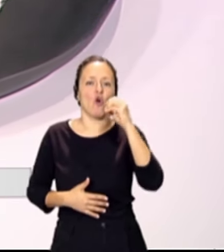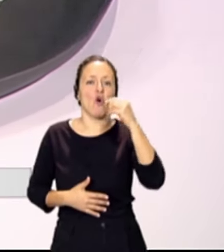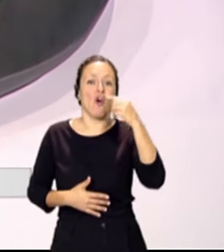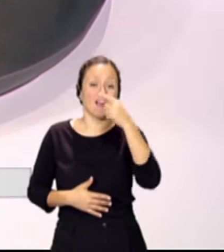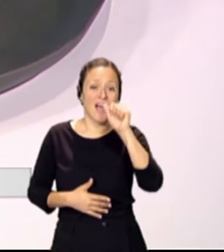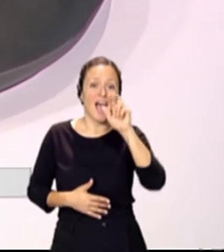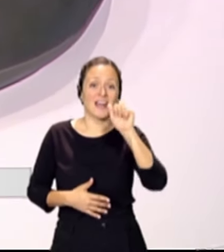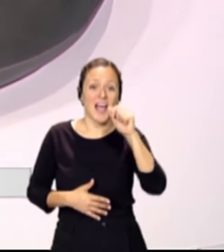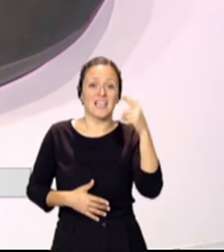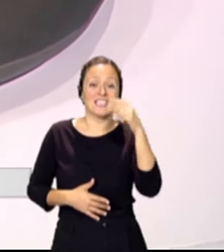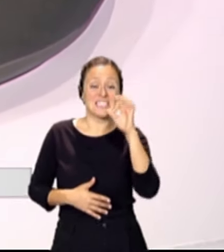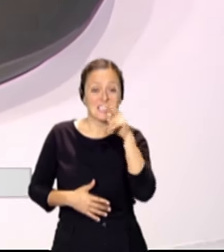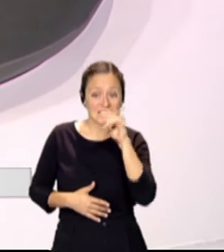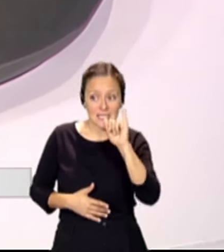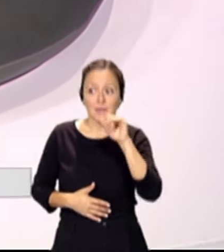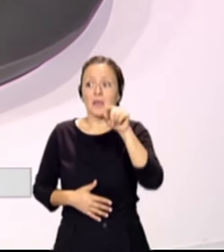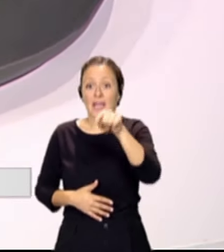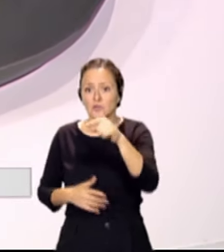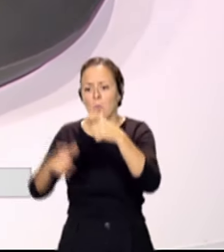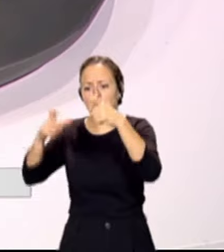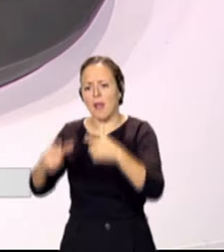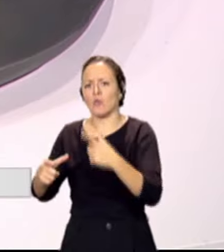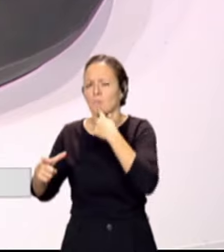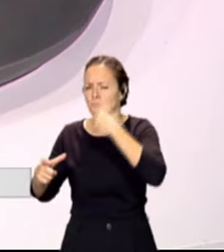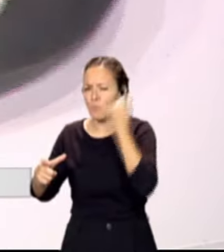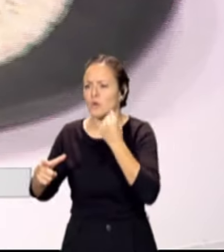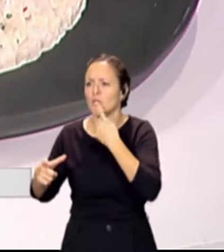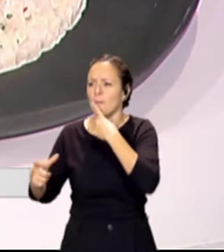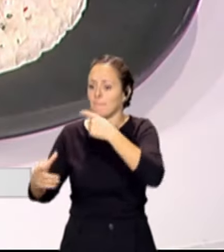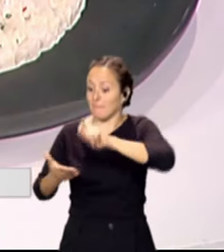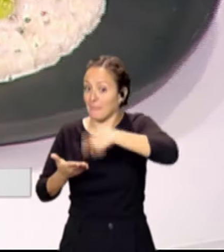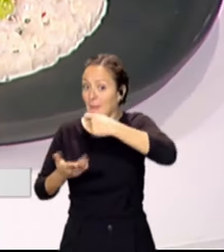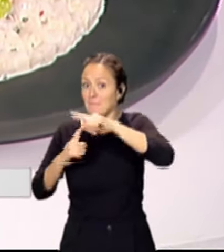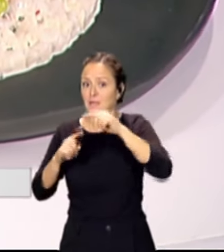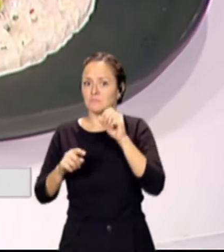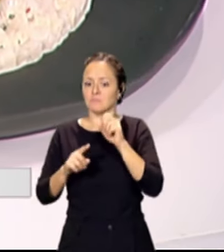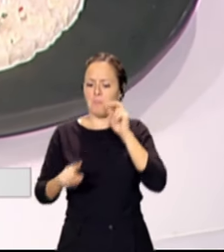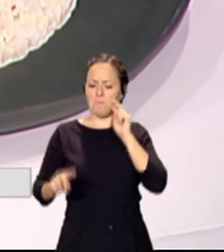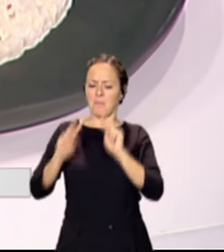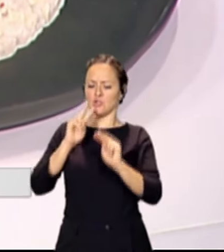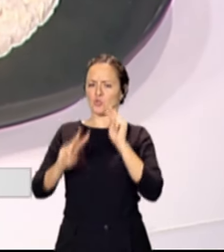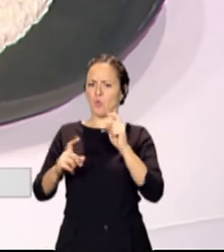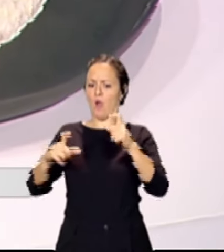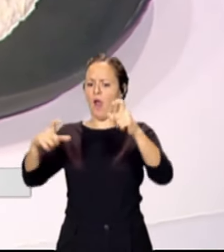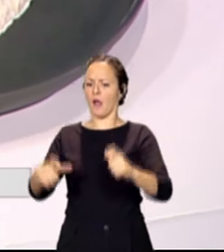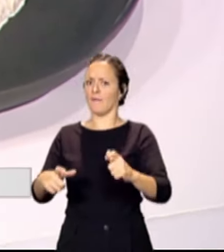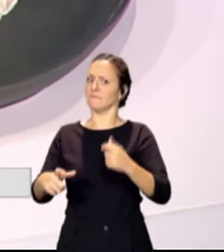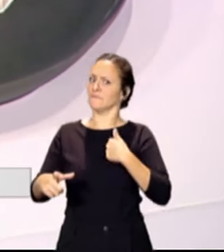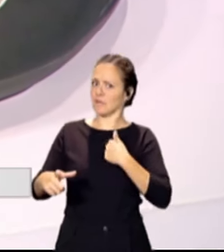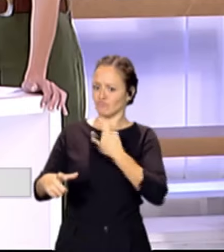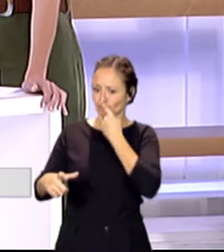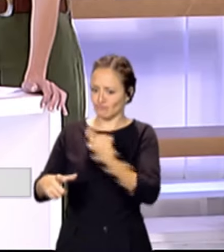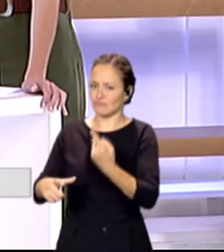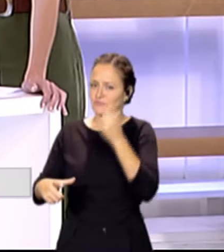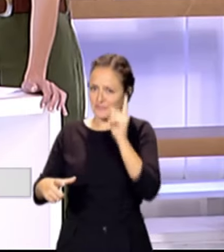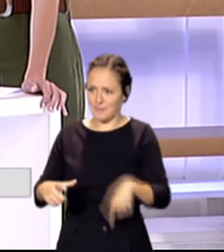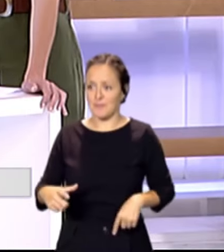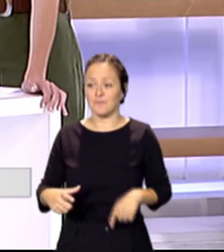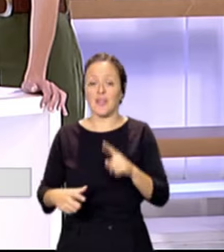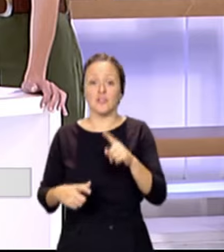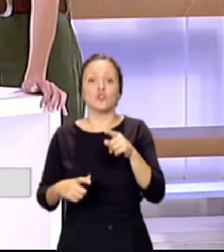fresquito que yo creo que está rico apetecible y que visualmente pues también nos da muchísimo muchísimo juego estos son los platos de